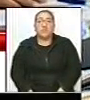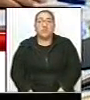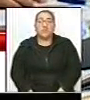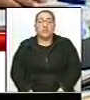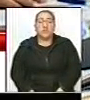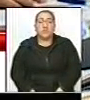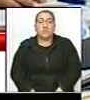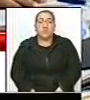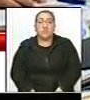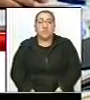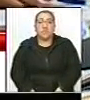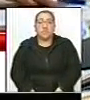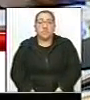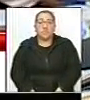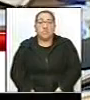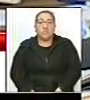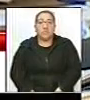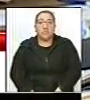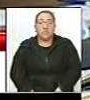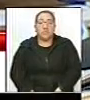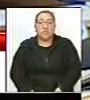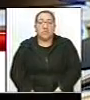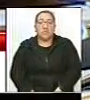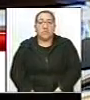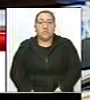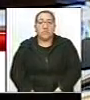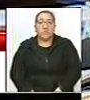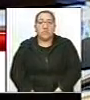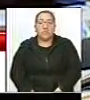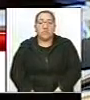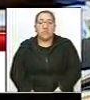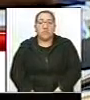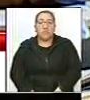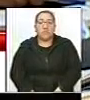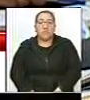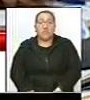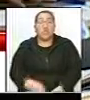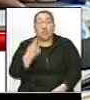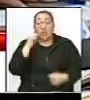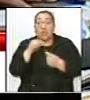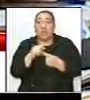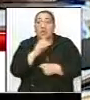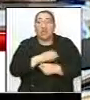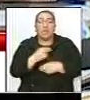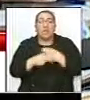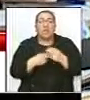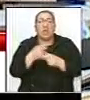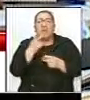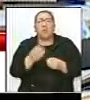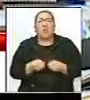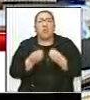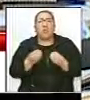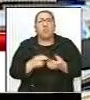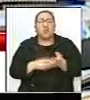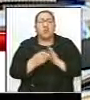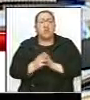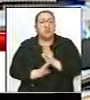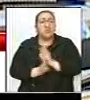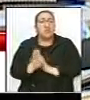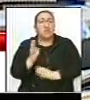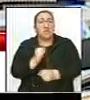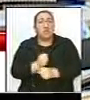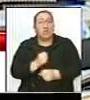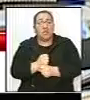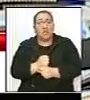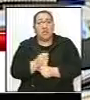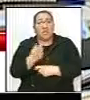de objetivos de carácter nacional para ver de cómo salimos de esta estructura primario productora,